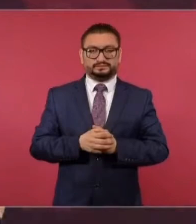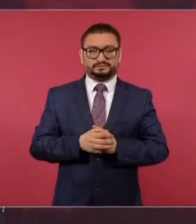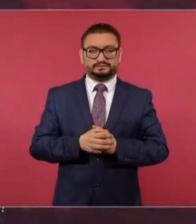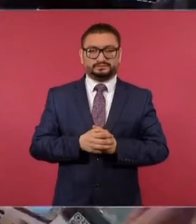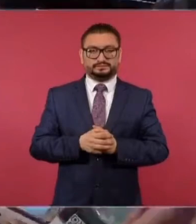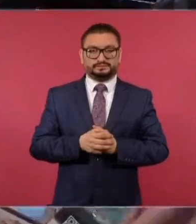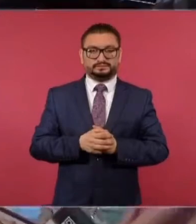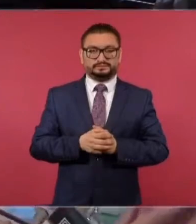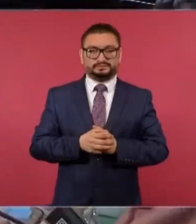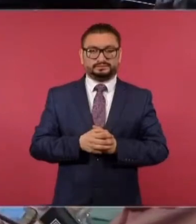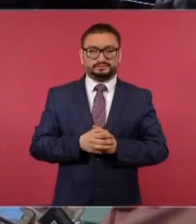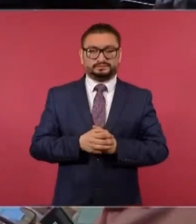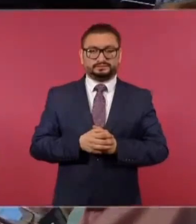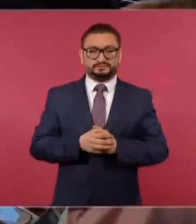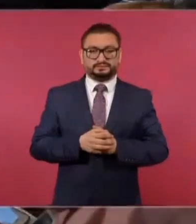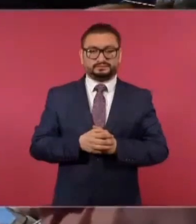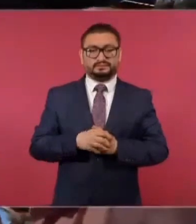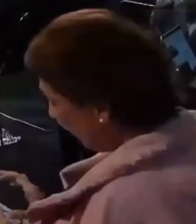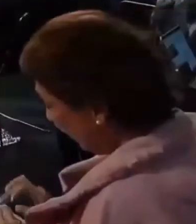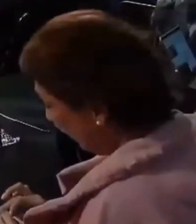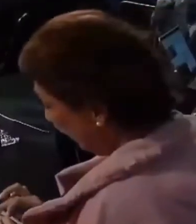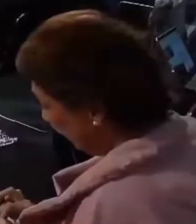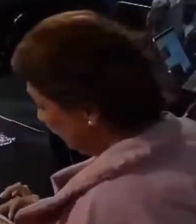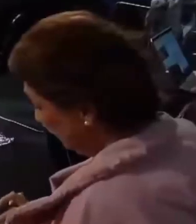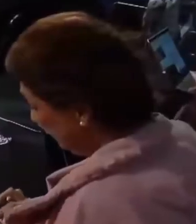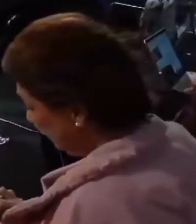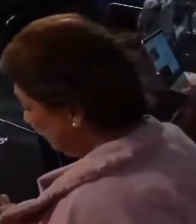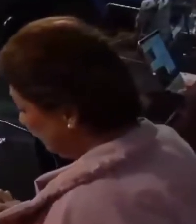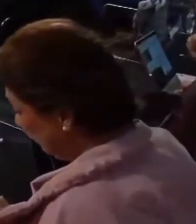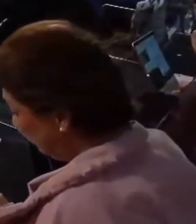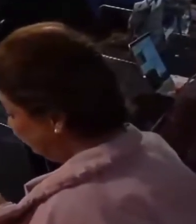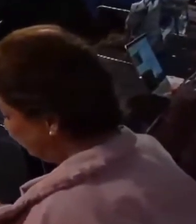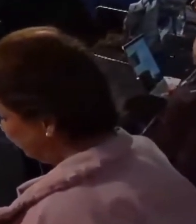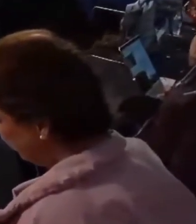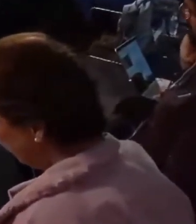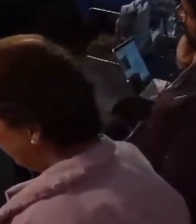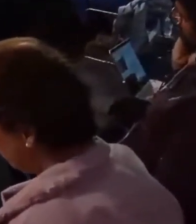Y sí se afectó al país, se dañó al país.